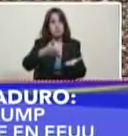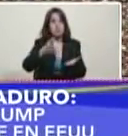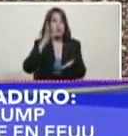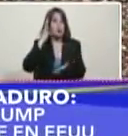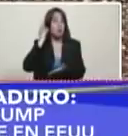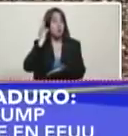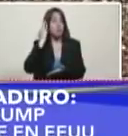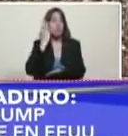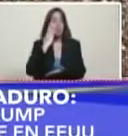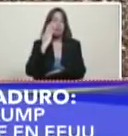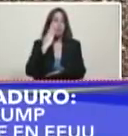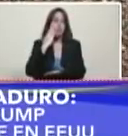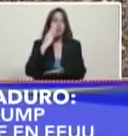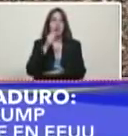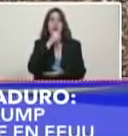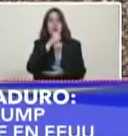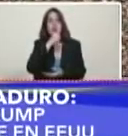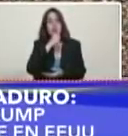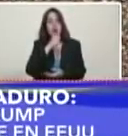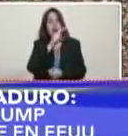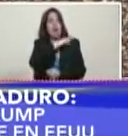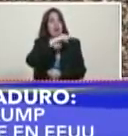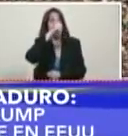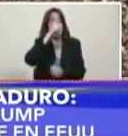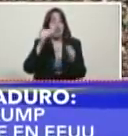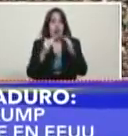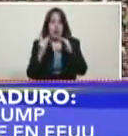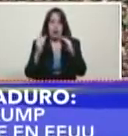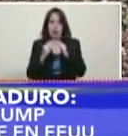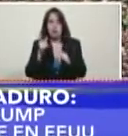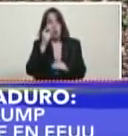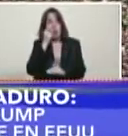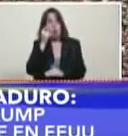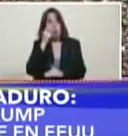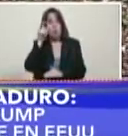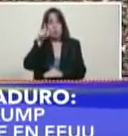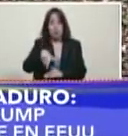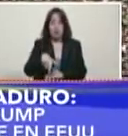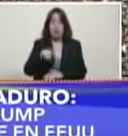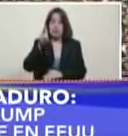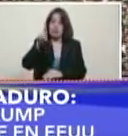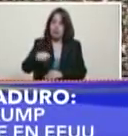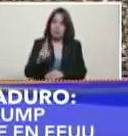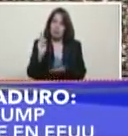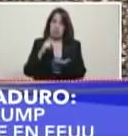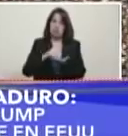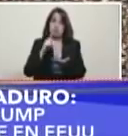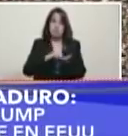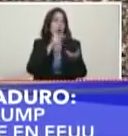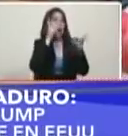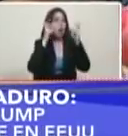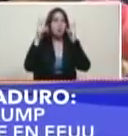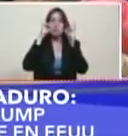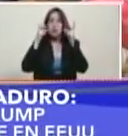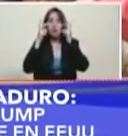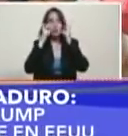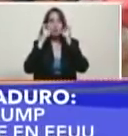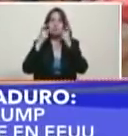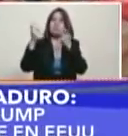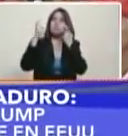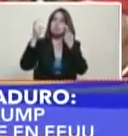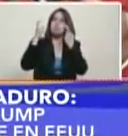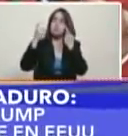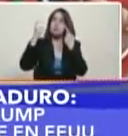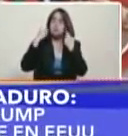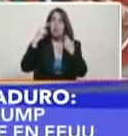la mujer abuela, la mujer jefa de hogar. Ahí están los hombres merideños, mira, oyendo las orientaciones. Ahí estuvo